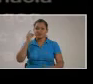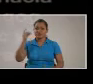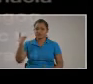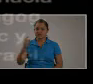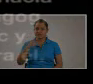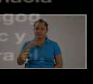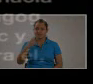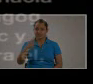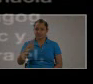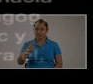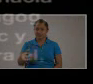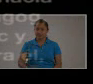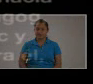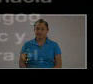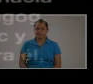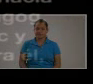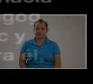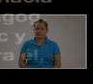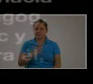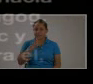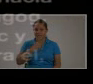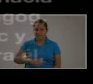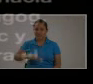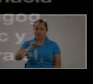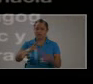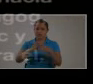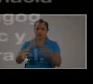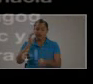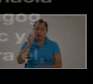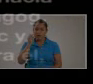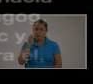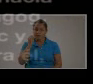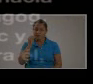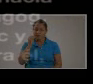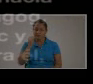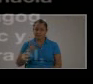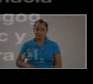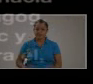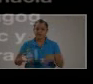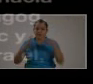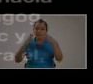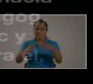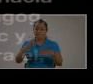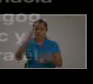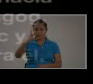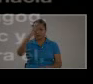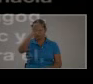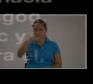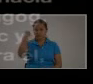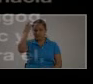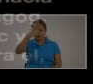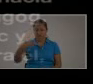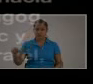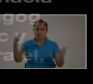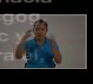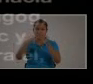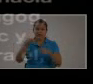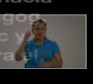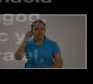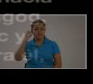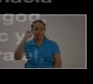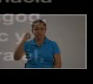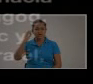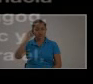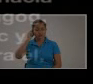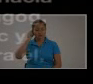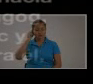diciendo: Hijo de hombre, pon tu rostro hacia Gog, de